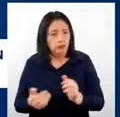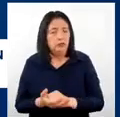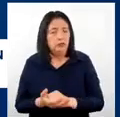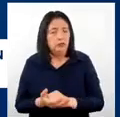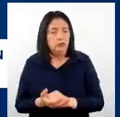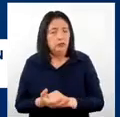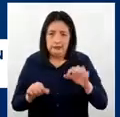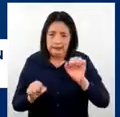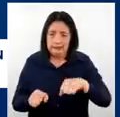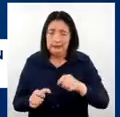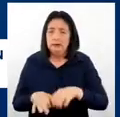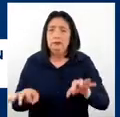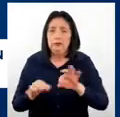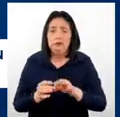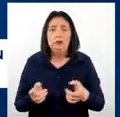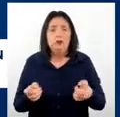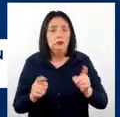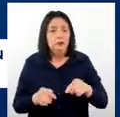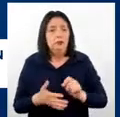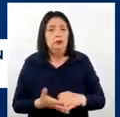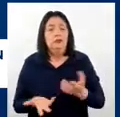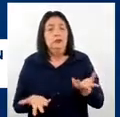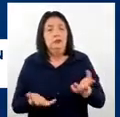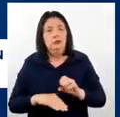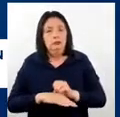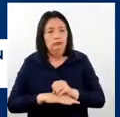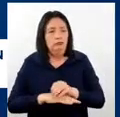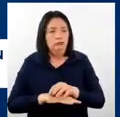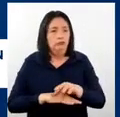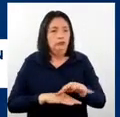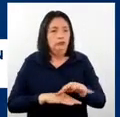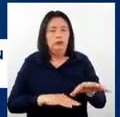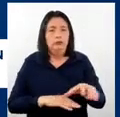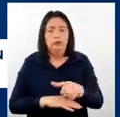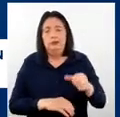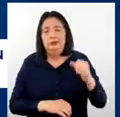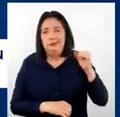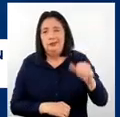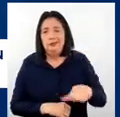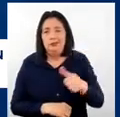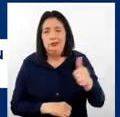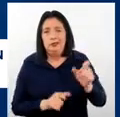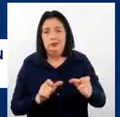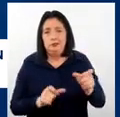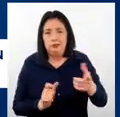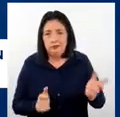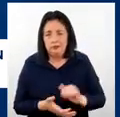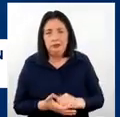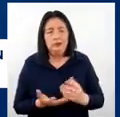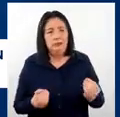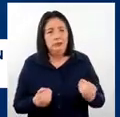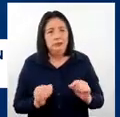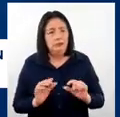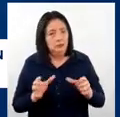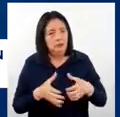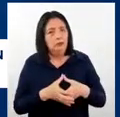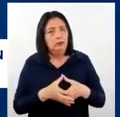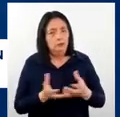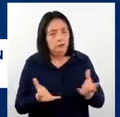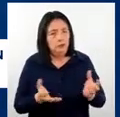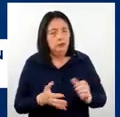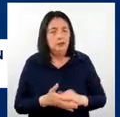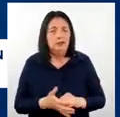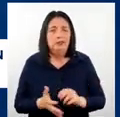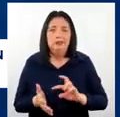es lo importante, tiene repercusión en los derechos de las personas, de las demás personas o de la colectividad. Es decir, si